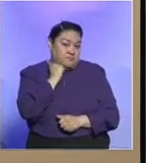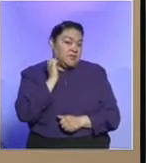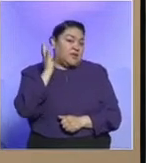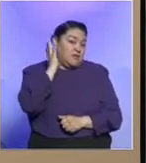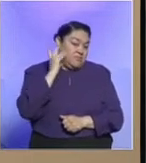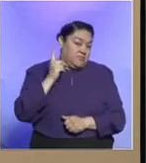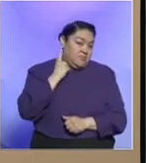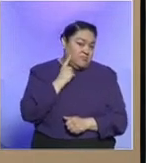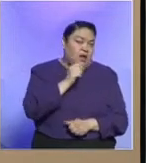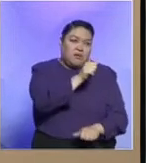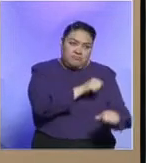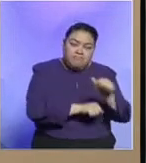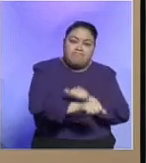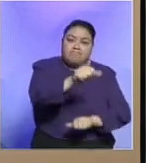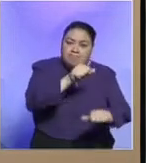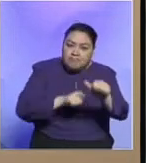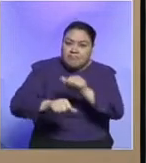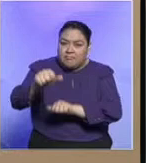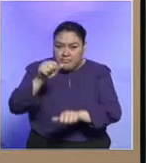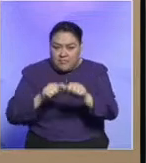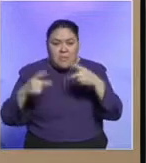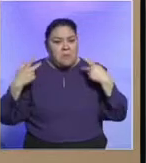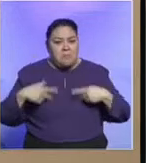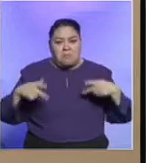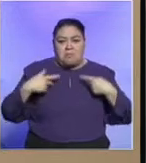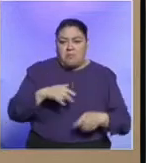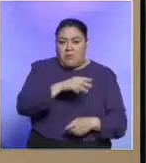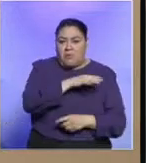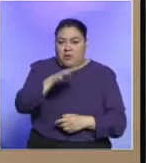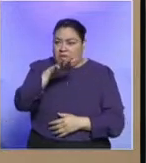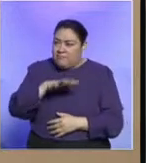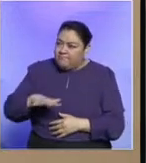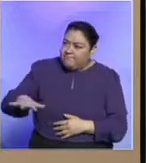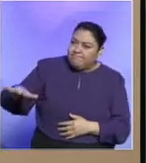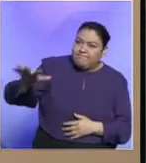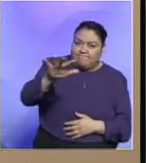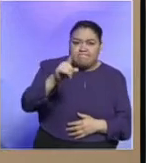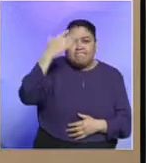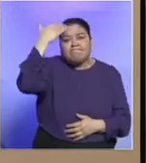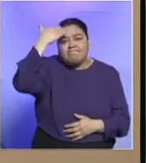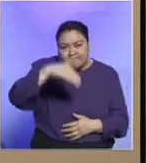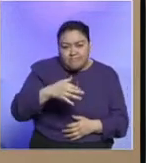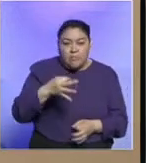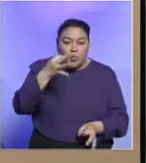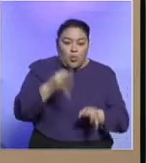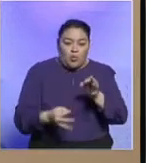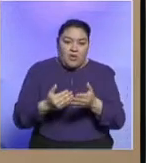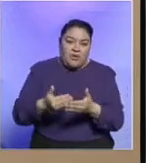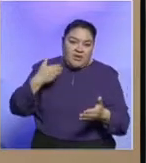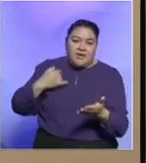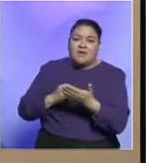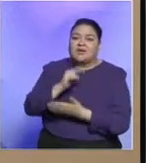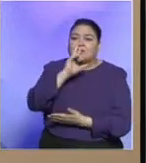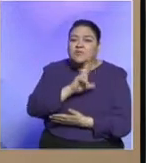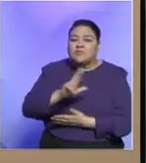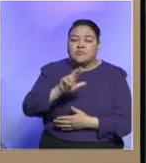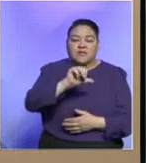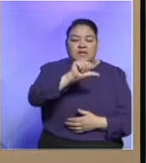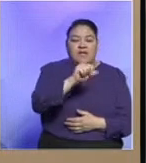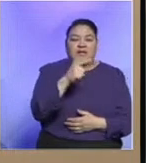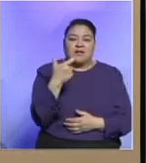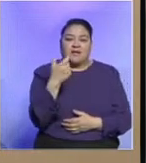una cuestión de interés público, tal como lo resolvimos en el Asunto